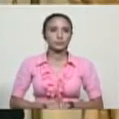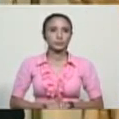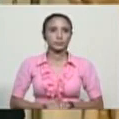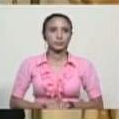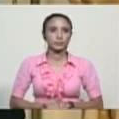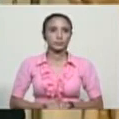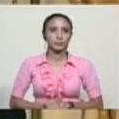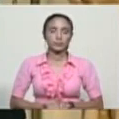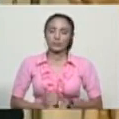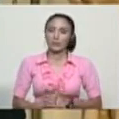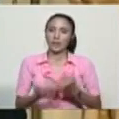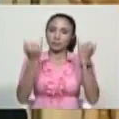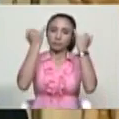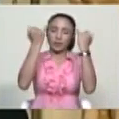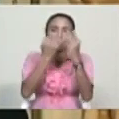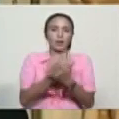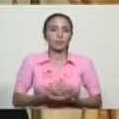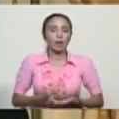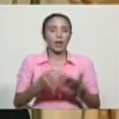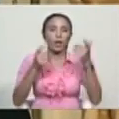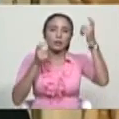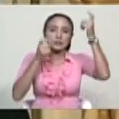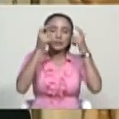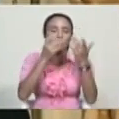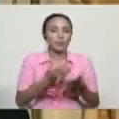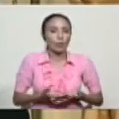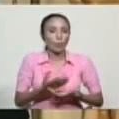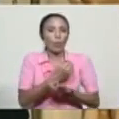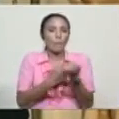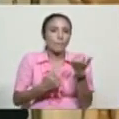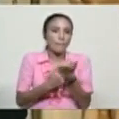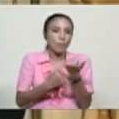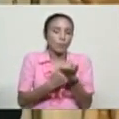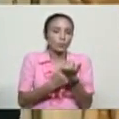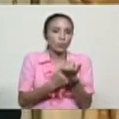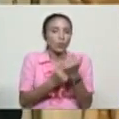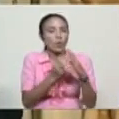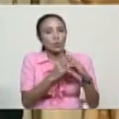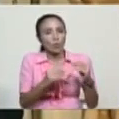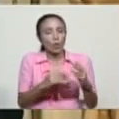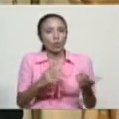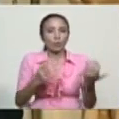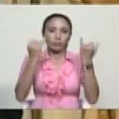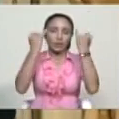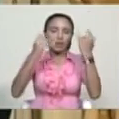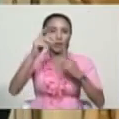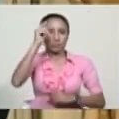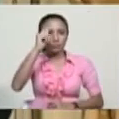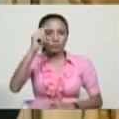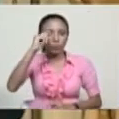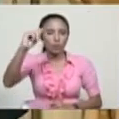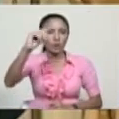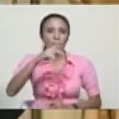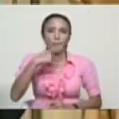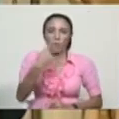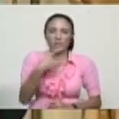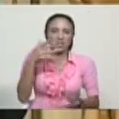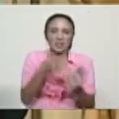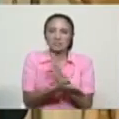se adentró en profundidad en los procesos teóricos, políticos, de